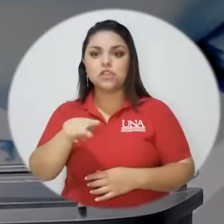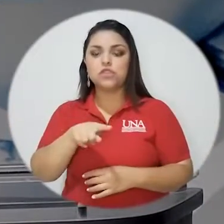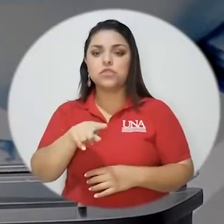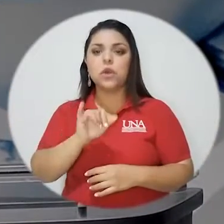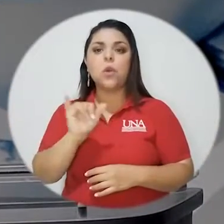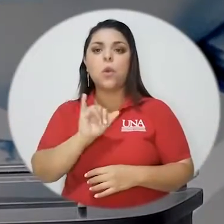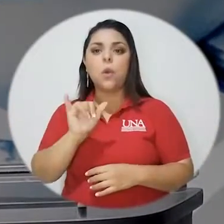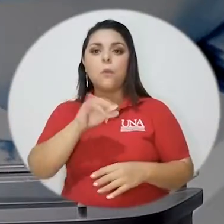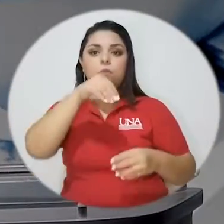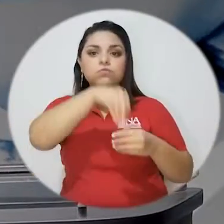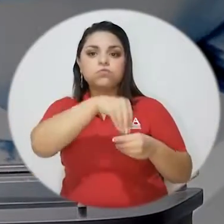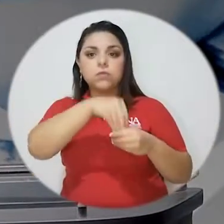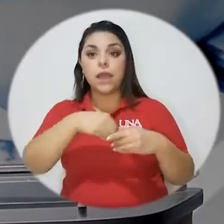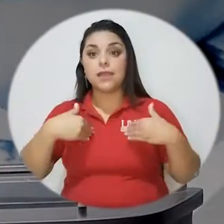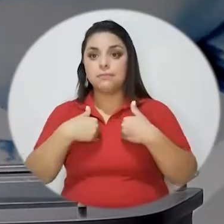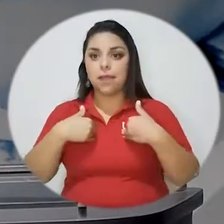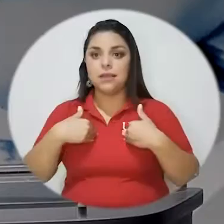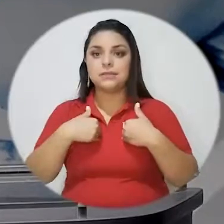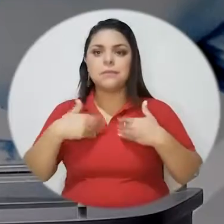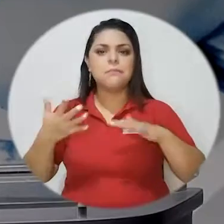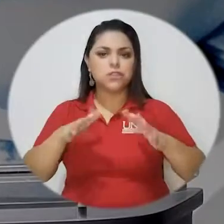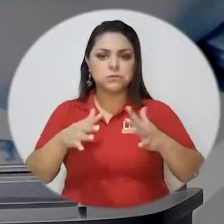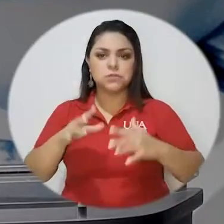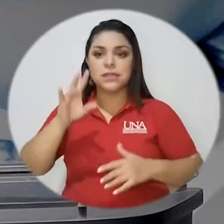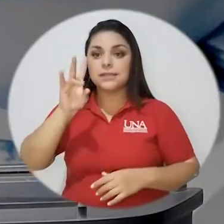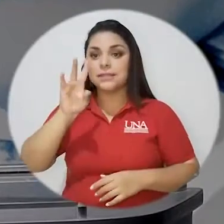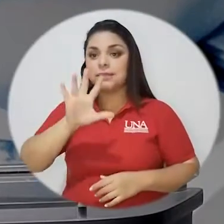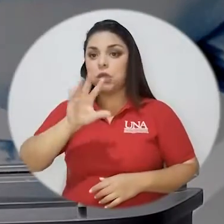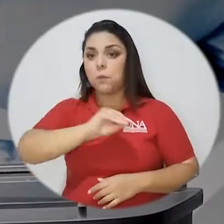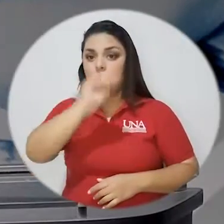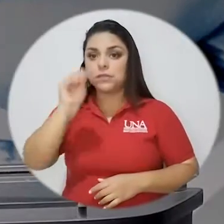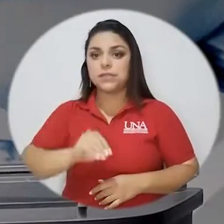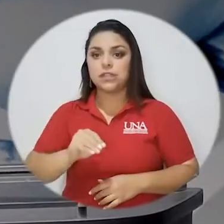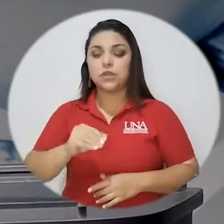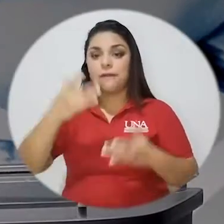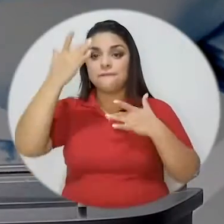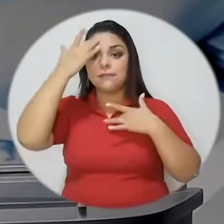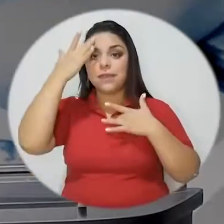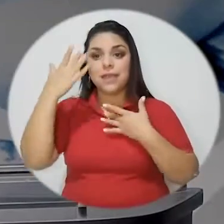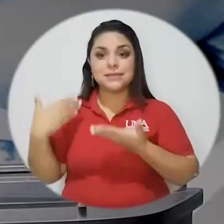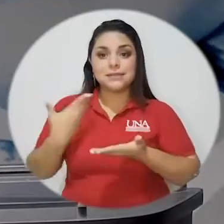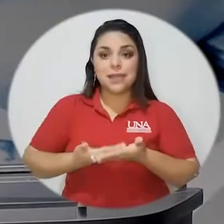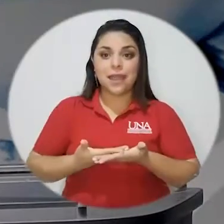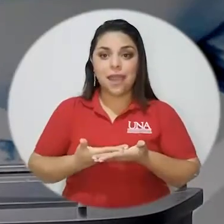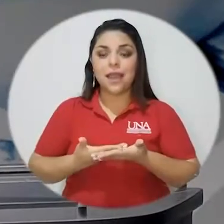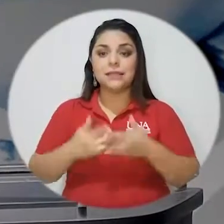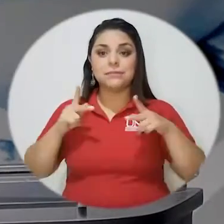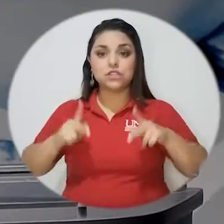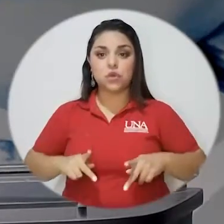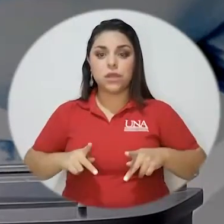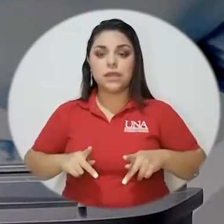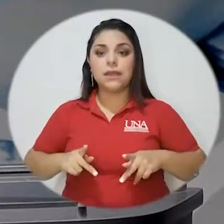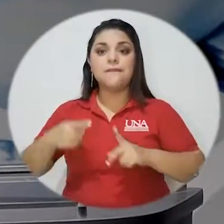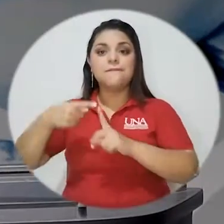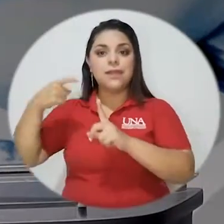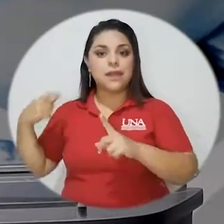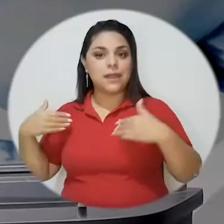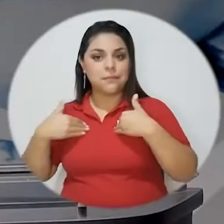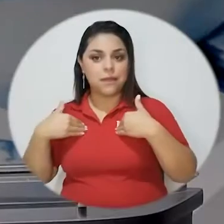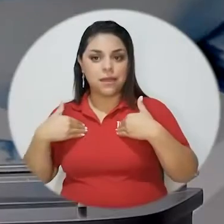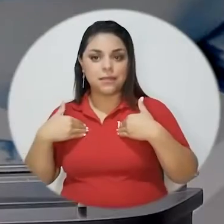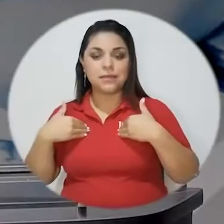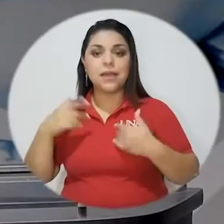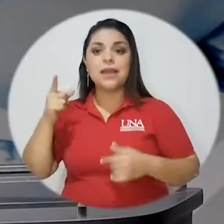reservorios animales. Más o menos el 75% de las enfermedades que llegan al ser humano son de origen zoonótico y